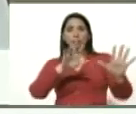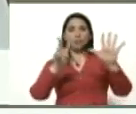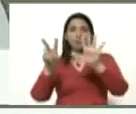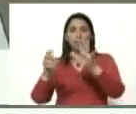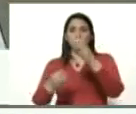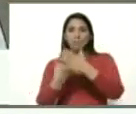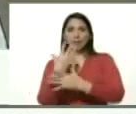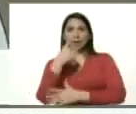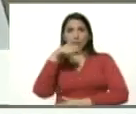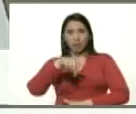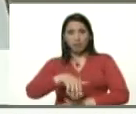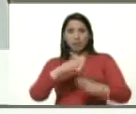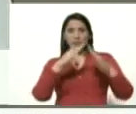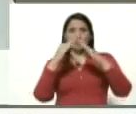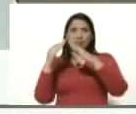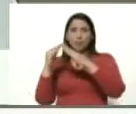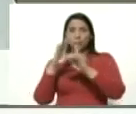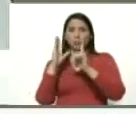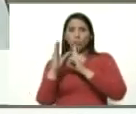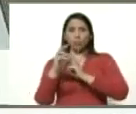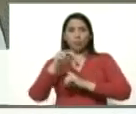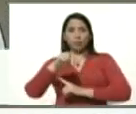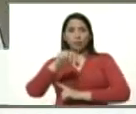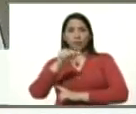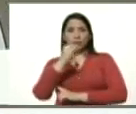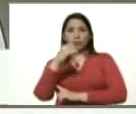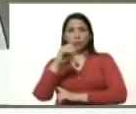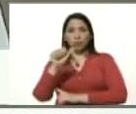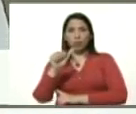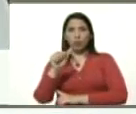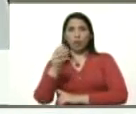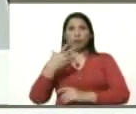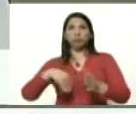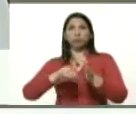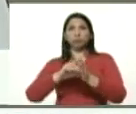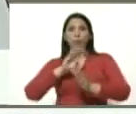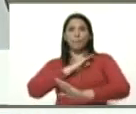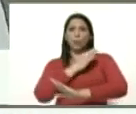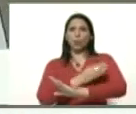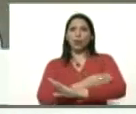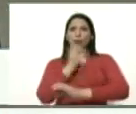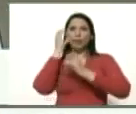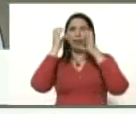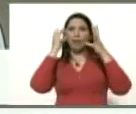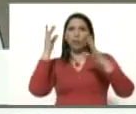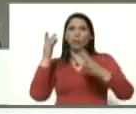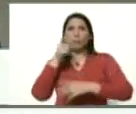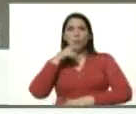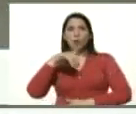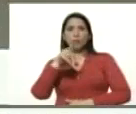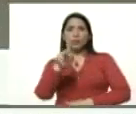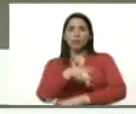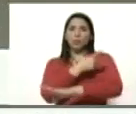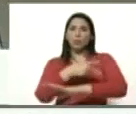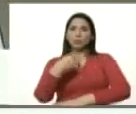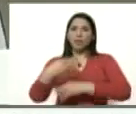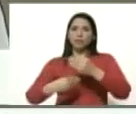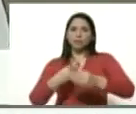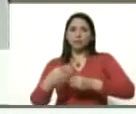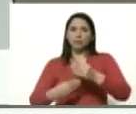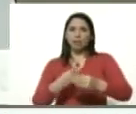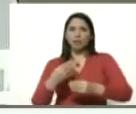mayo, desde la zona cultural Aquiles Nasoa, vamos a resaltar esos poderes creadores del pueblo y esa poesía. Para hacerlo,